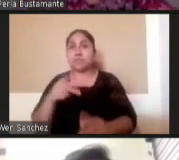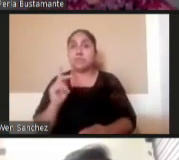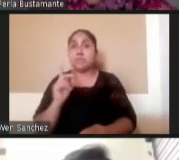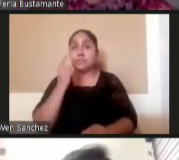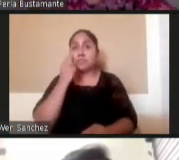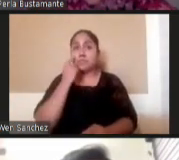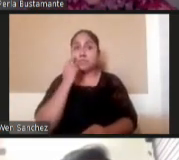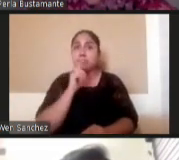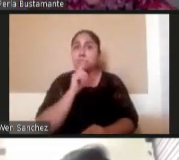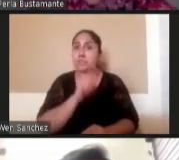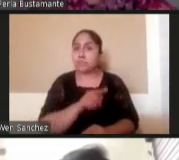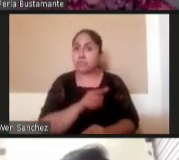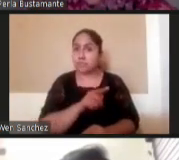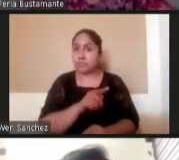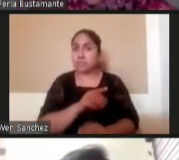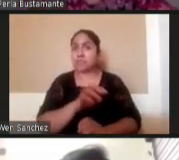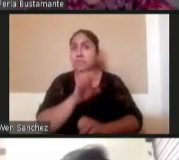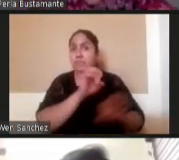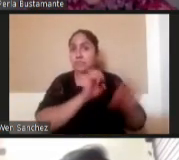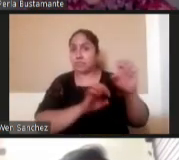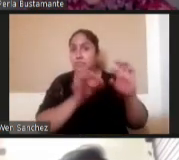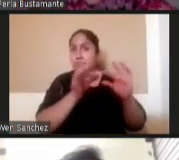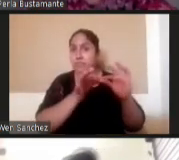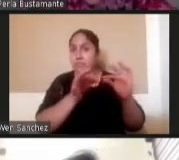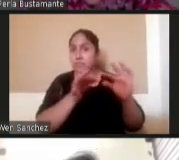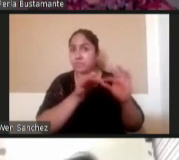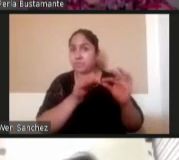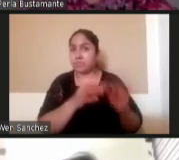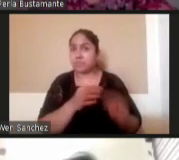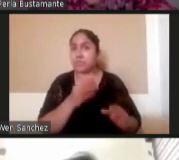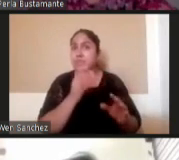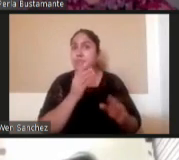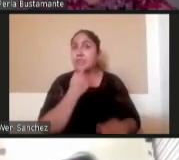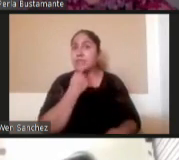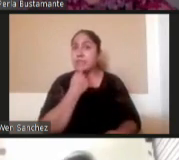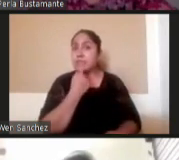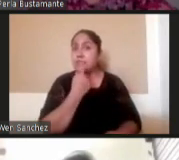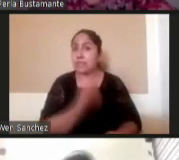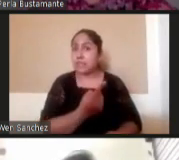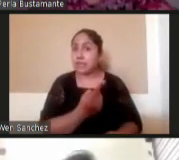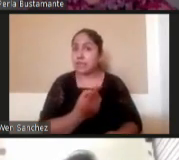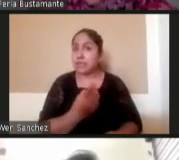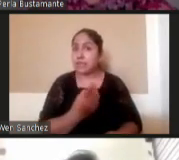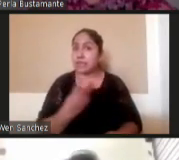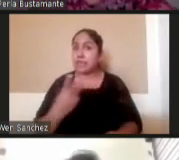de la empresa, que sería de 3 semanas, para dar, si no solución,